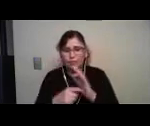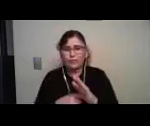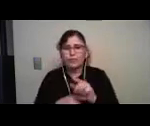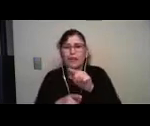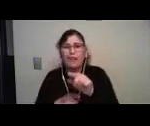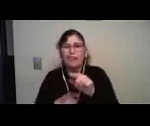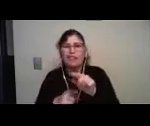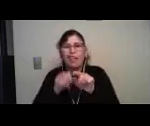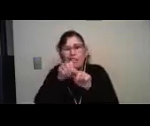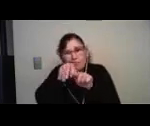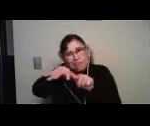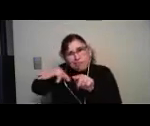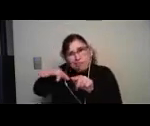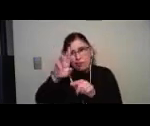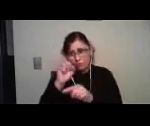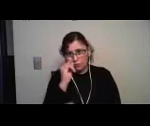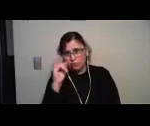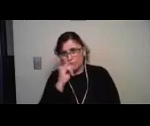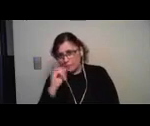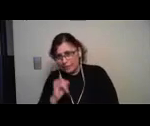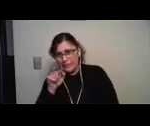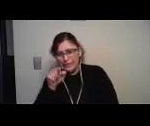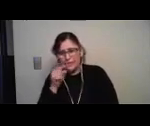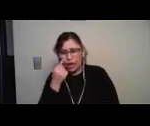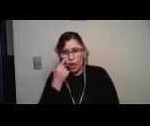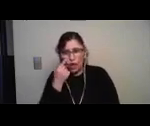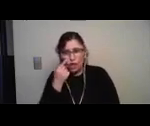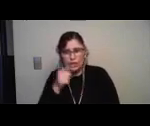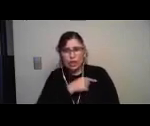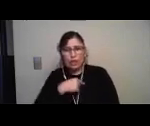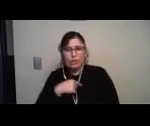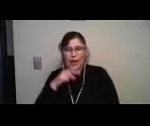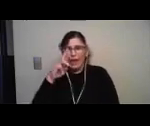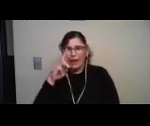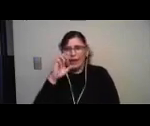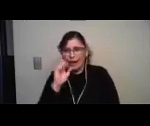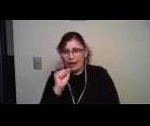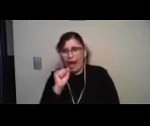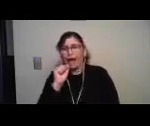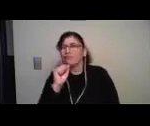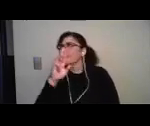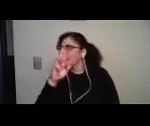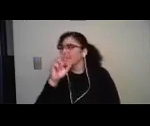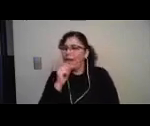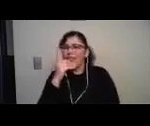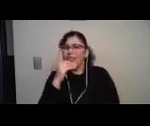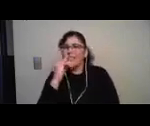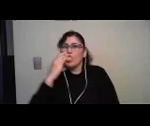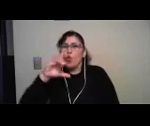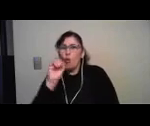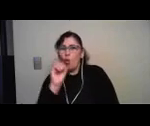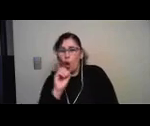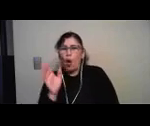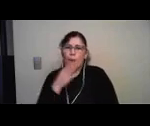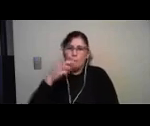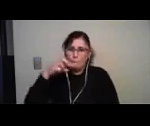raíz nerviosa, ¿ya? Se le conoce como radiculopatía, ¿de acuerdo? Entonces, una radiculopatía es una